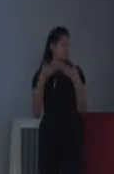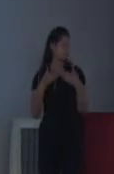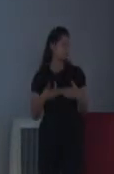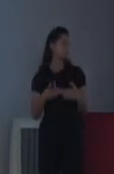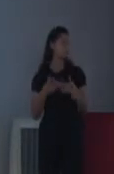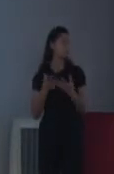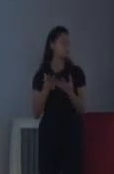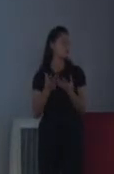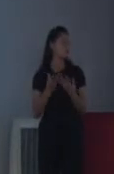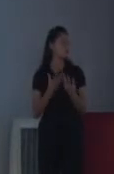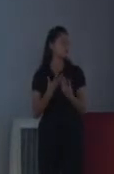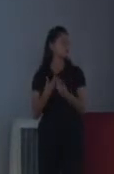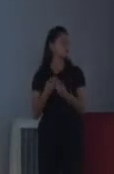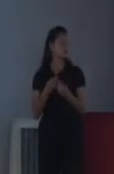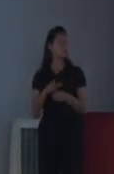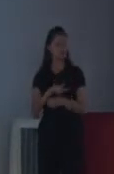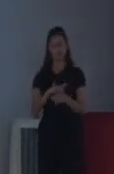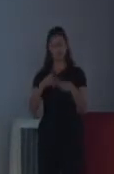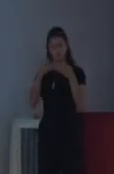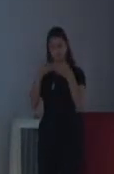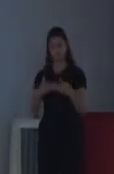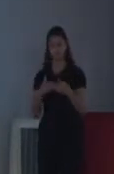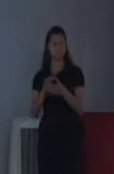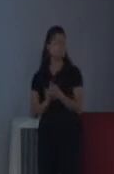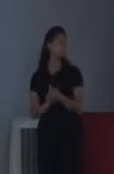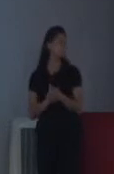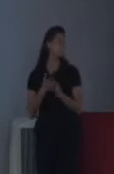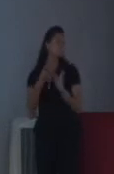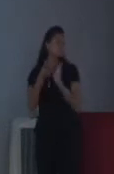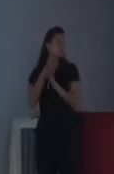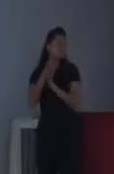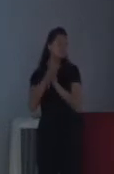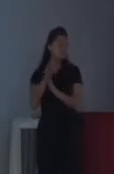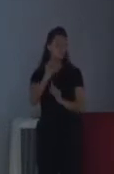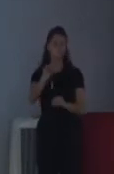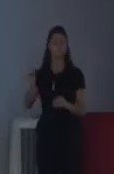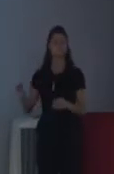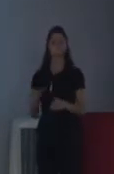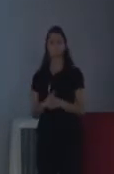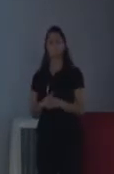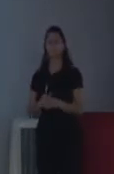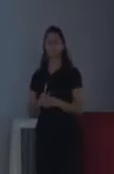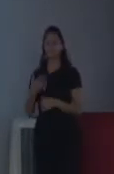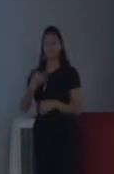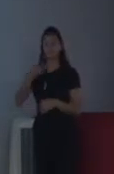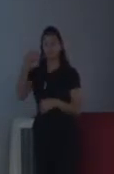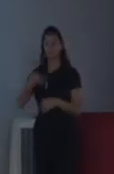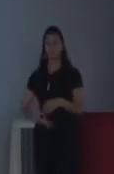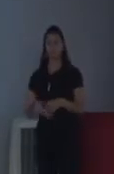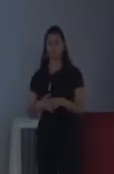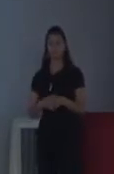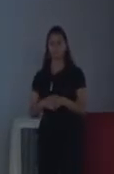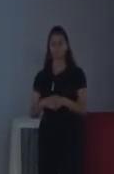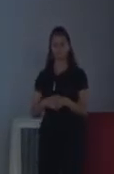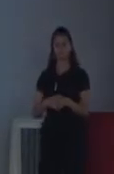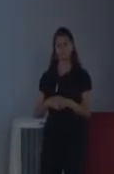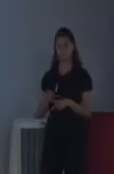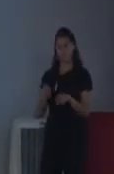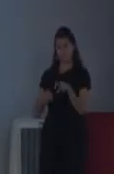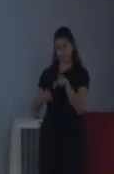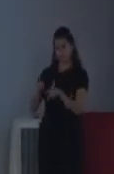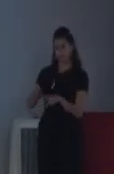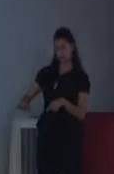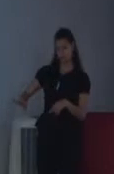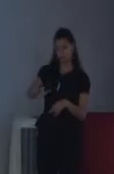de Discapacidad. ¿Sí? A modo de información, con seguridad algunos